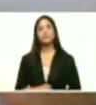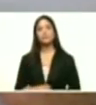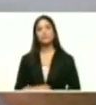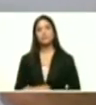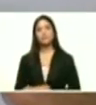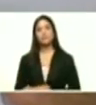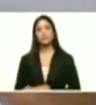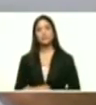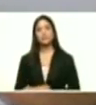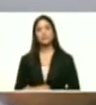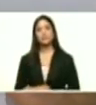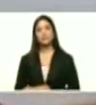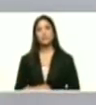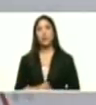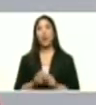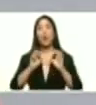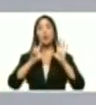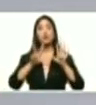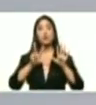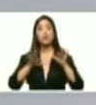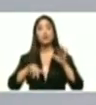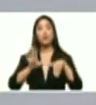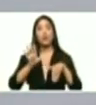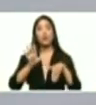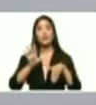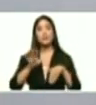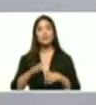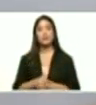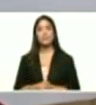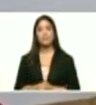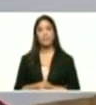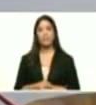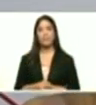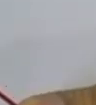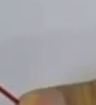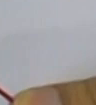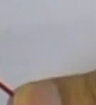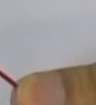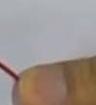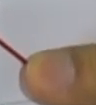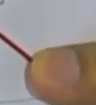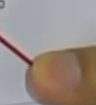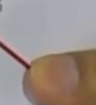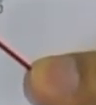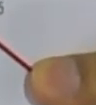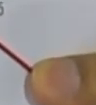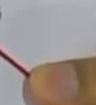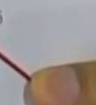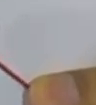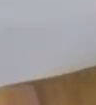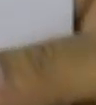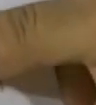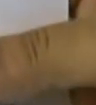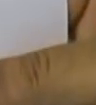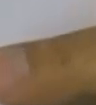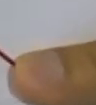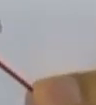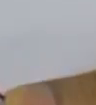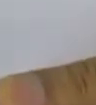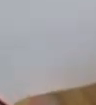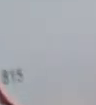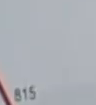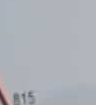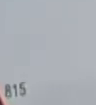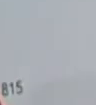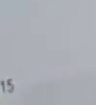Estamos en 815 millones de dólares fue el ingreso. ¿Ustedes saben cuánto fue el ingreso de enero,